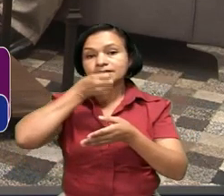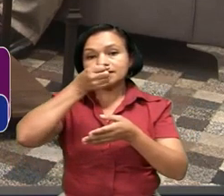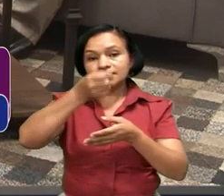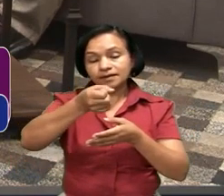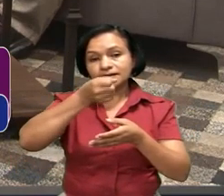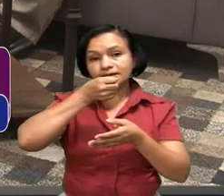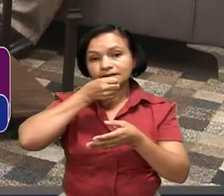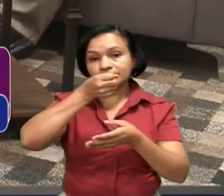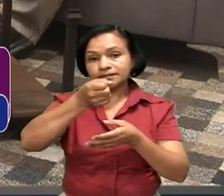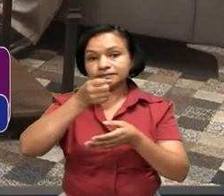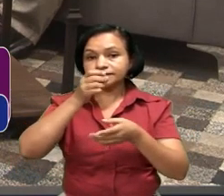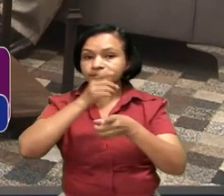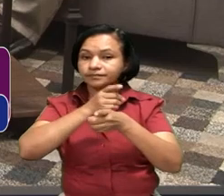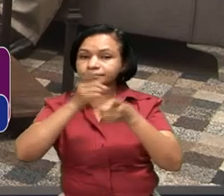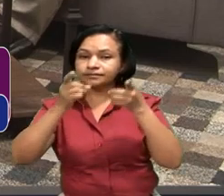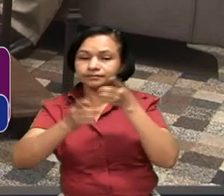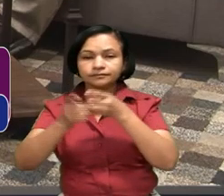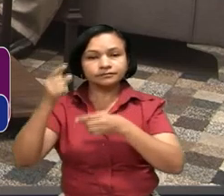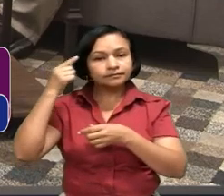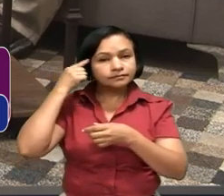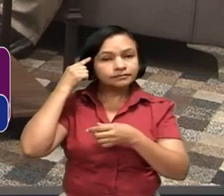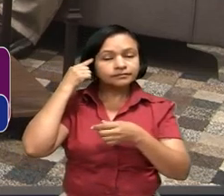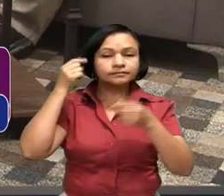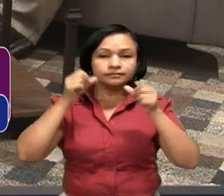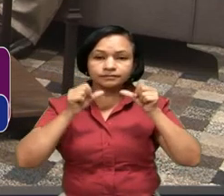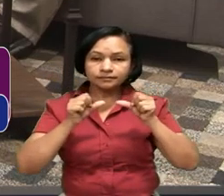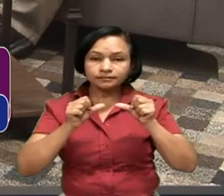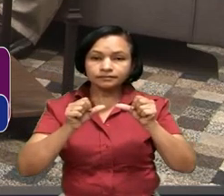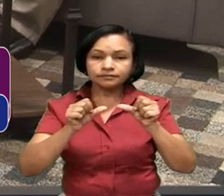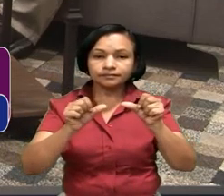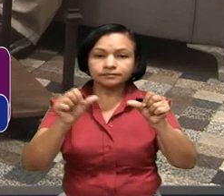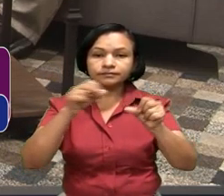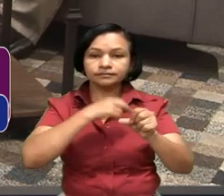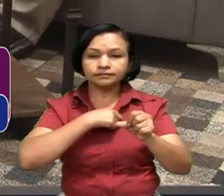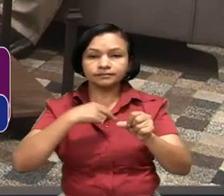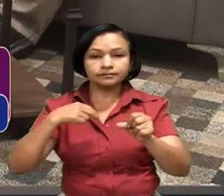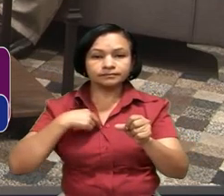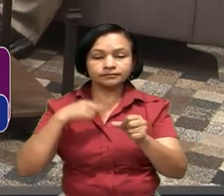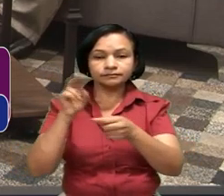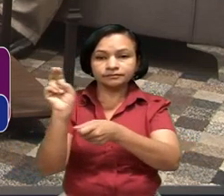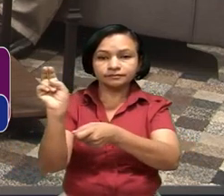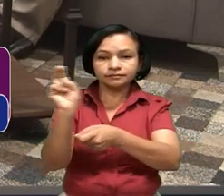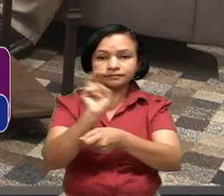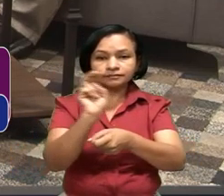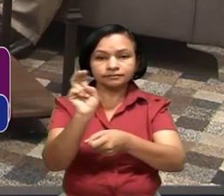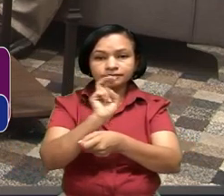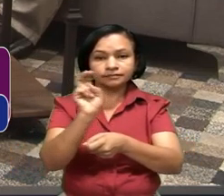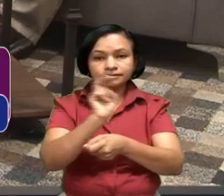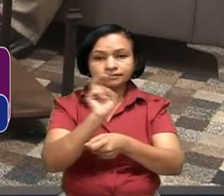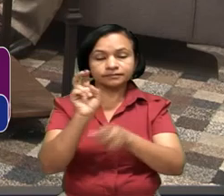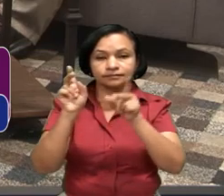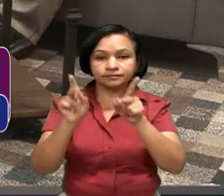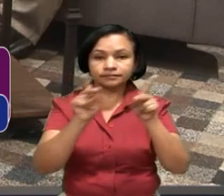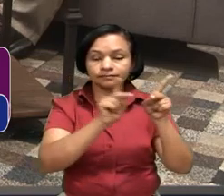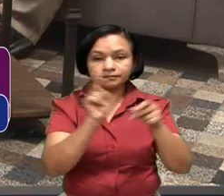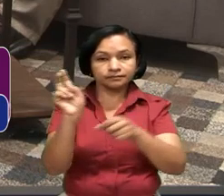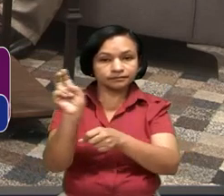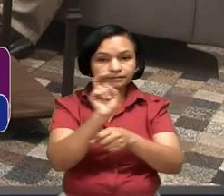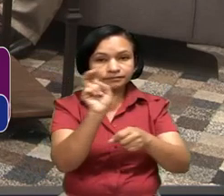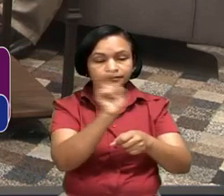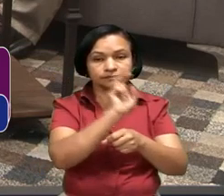deberíamos suponer eternamente ser fiscalizadores pero un fiscal y una fiscalización